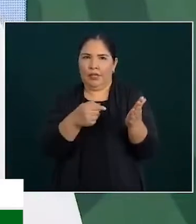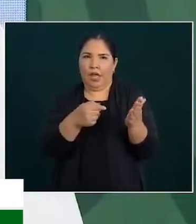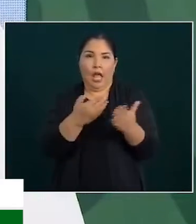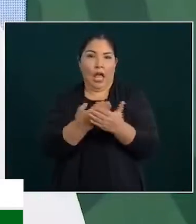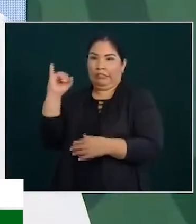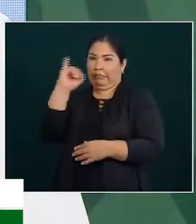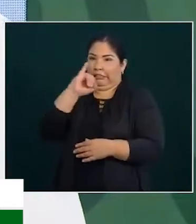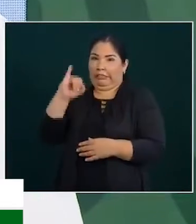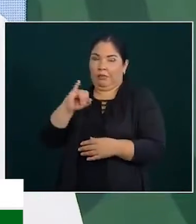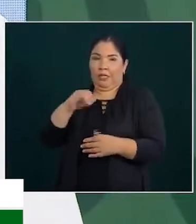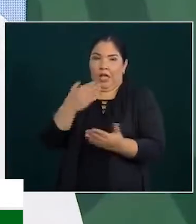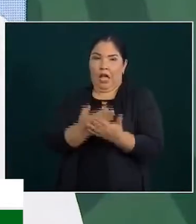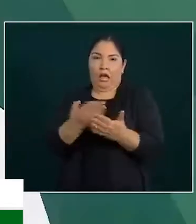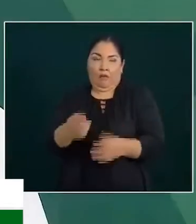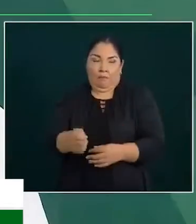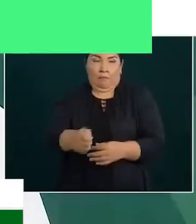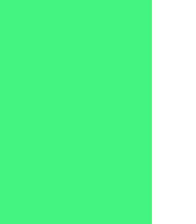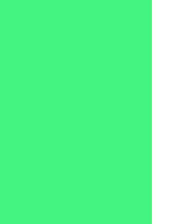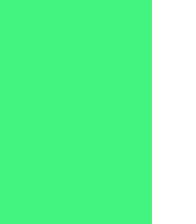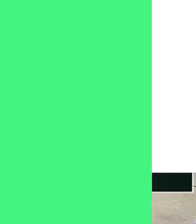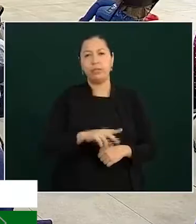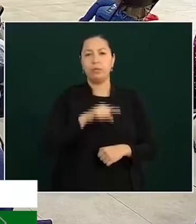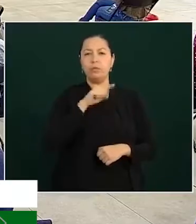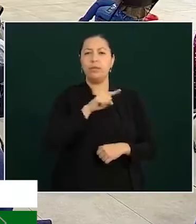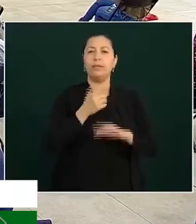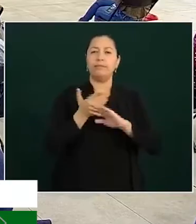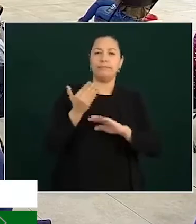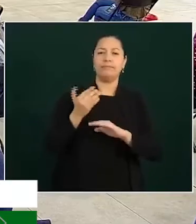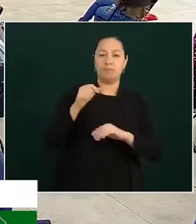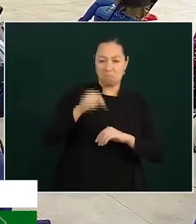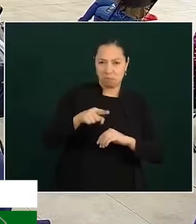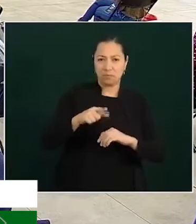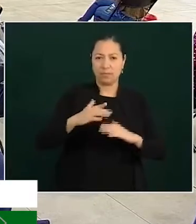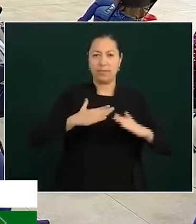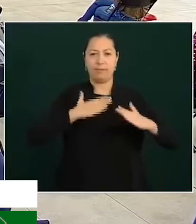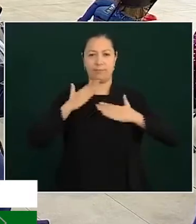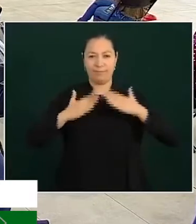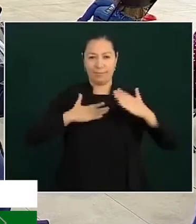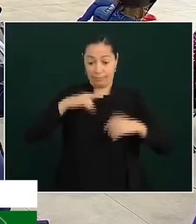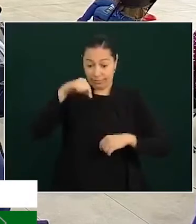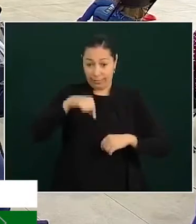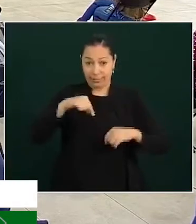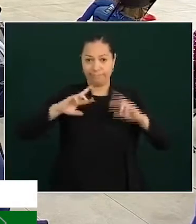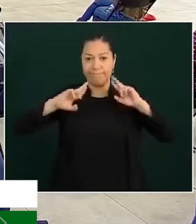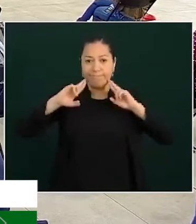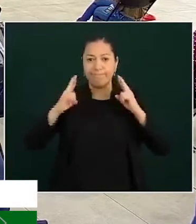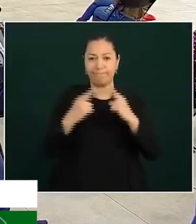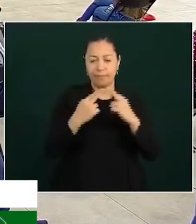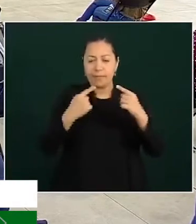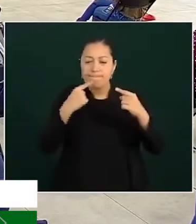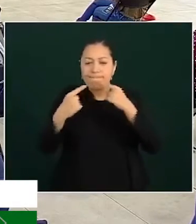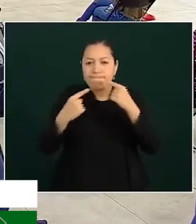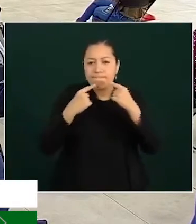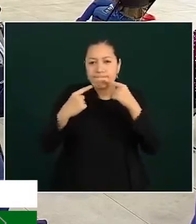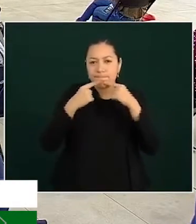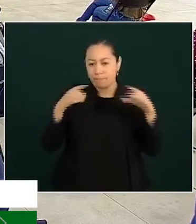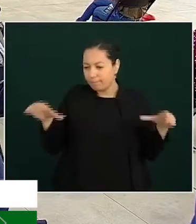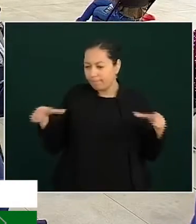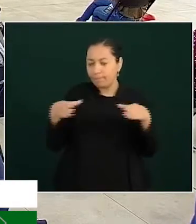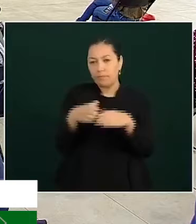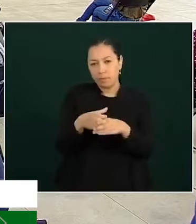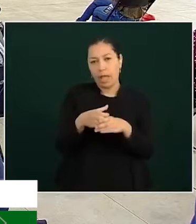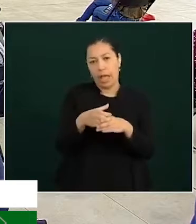inédito, es la primera vez. El gobernador de Sinaloa, Quirino Ordaz, destacó que en su estado hay un